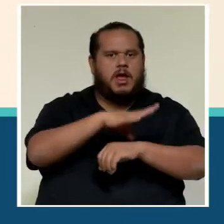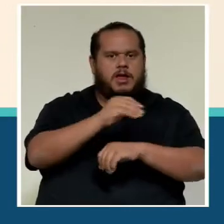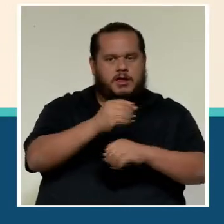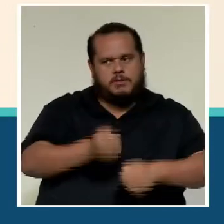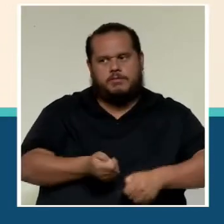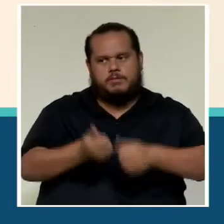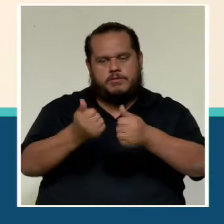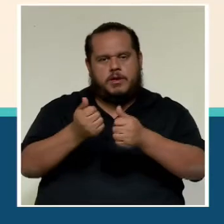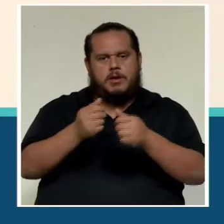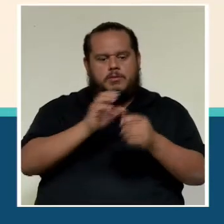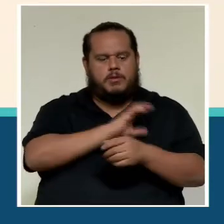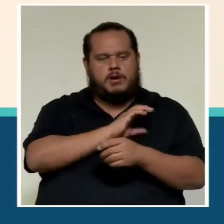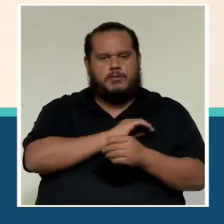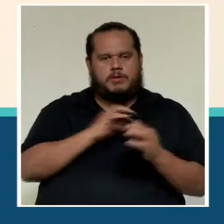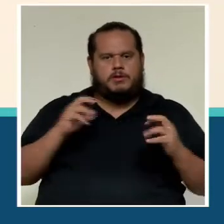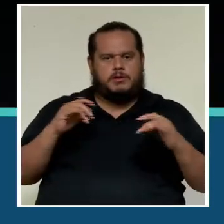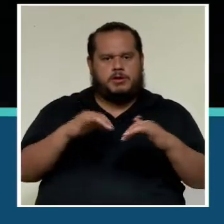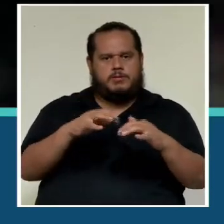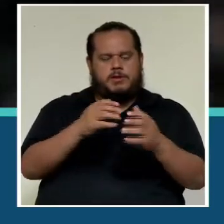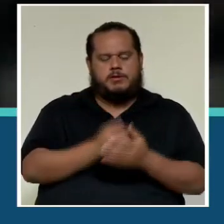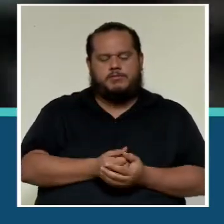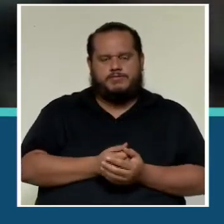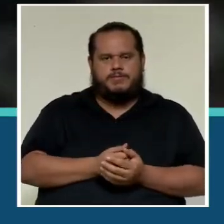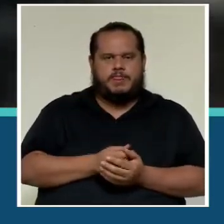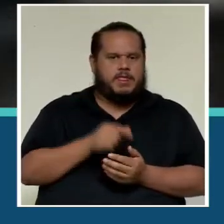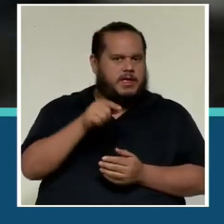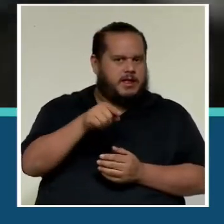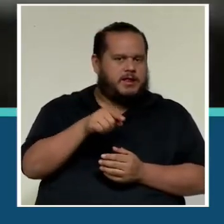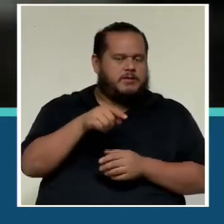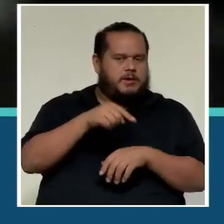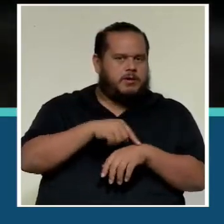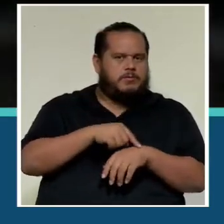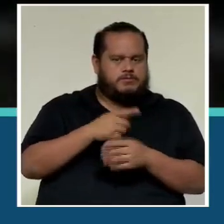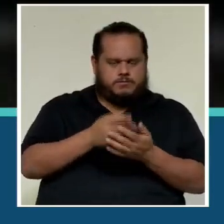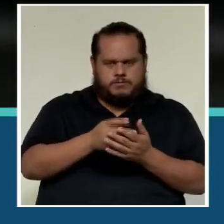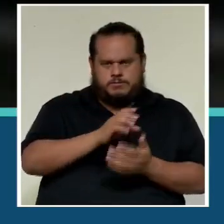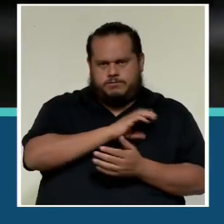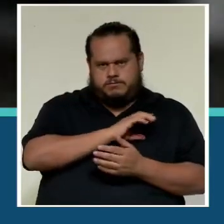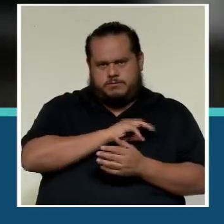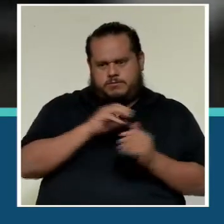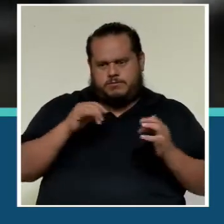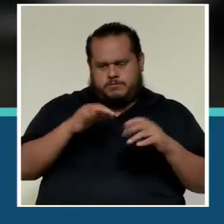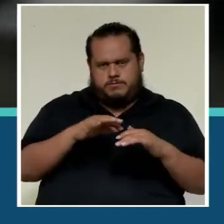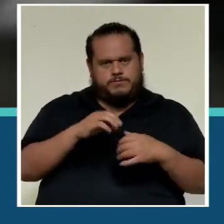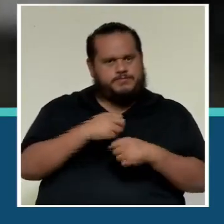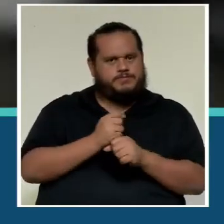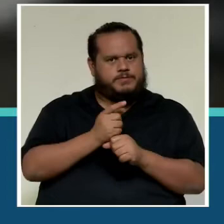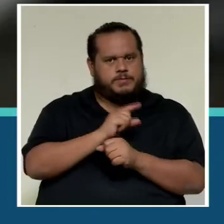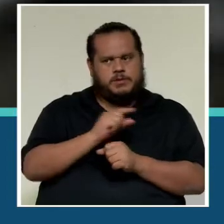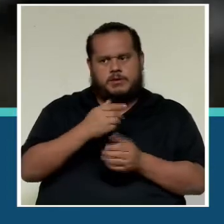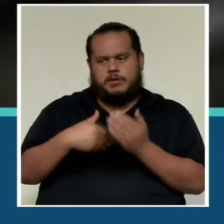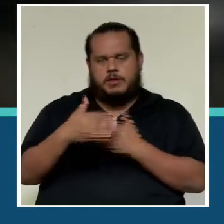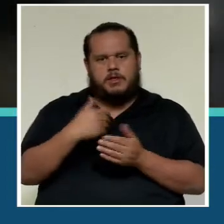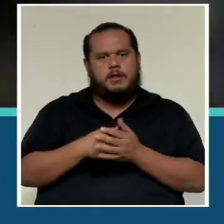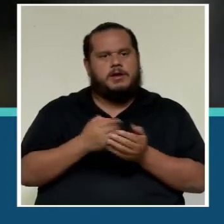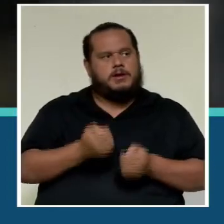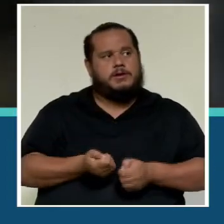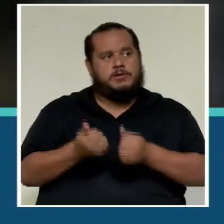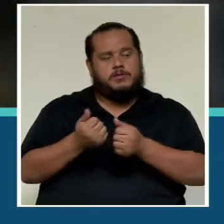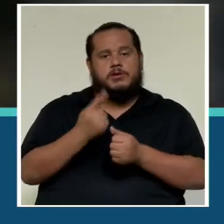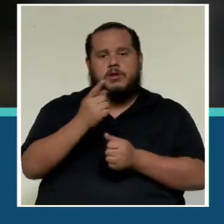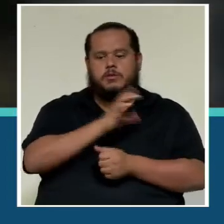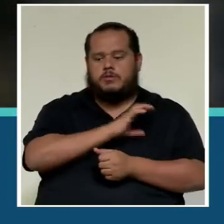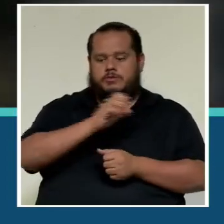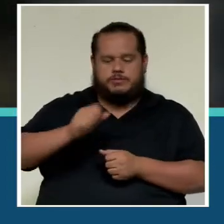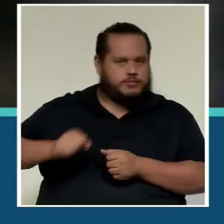por la Policía Profesional de Migración. Este fue el momento en el que la Policía Profesional de Migración ejecutaba la semana anterior la expulsión de un